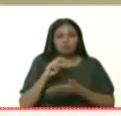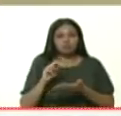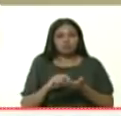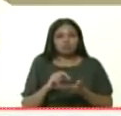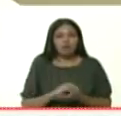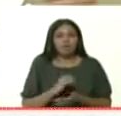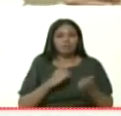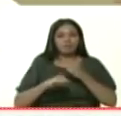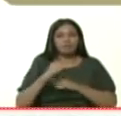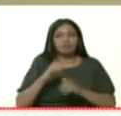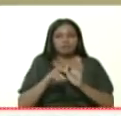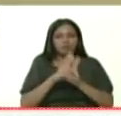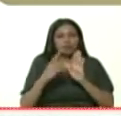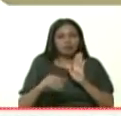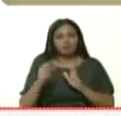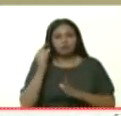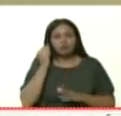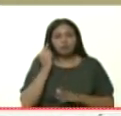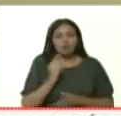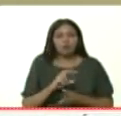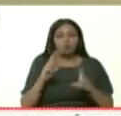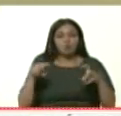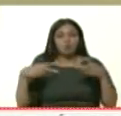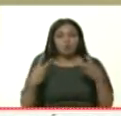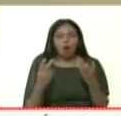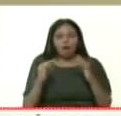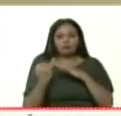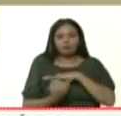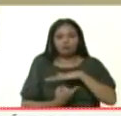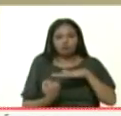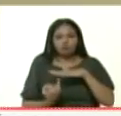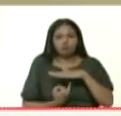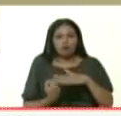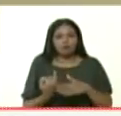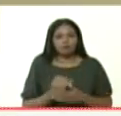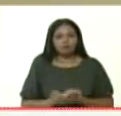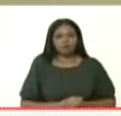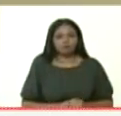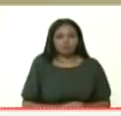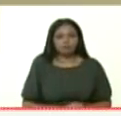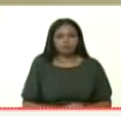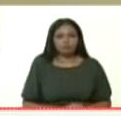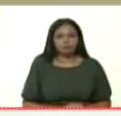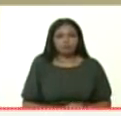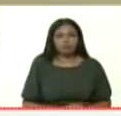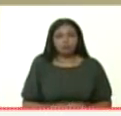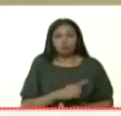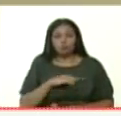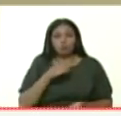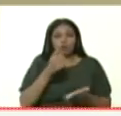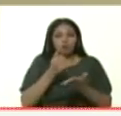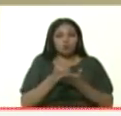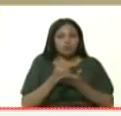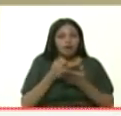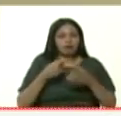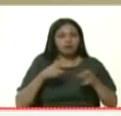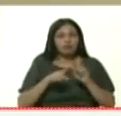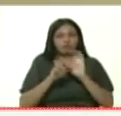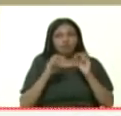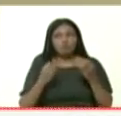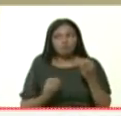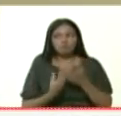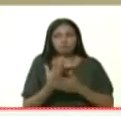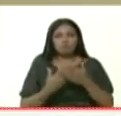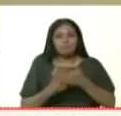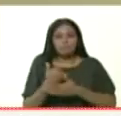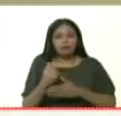de Defensa de los Derechos de la Mujer, una nueva institucionalidad que ayudara al surgimiento